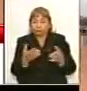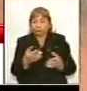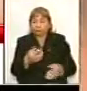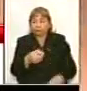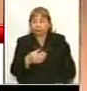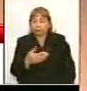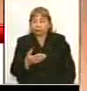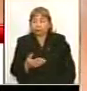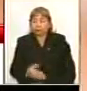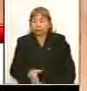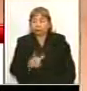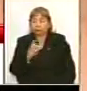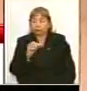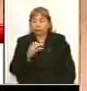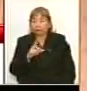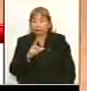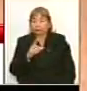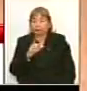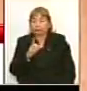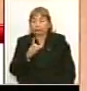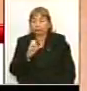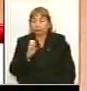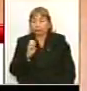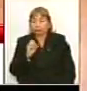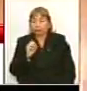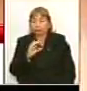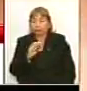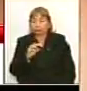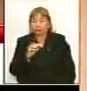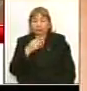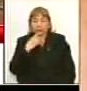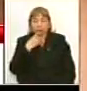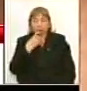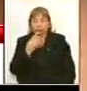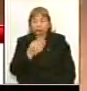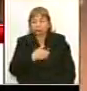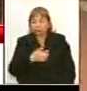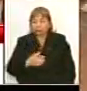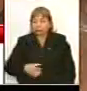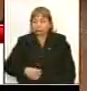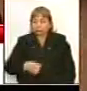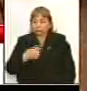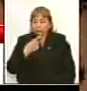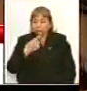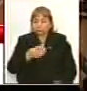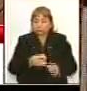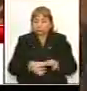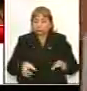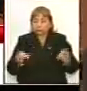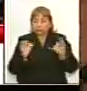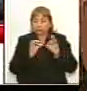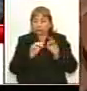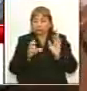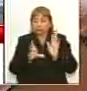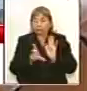Tiene la palabra congresista Junior Lescano. Sí, presidente, yo creo que es un importante proyecto de